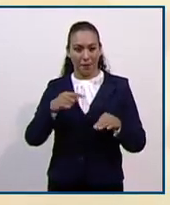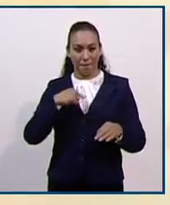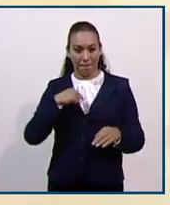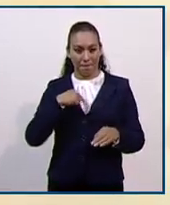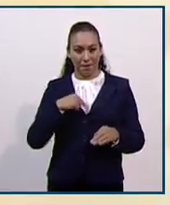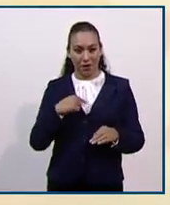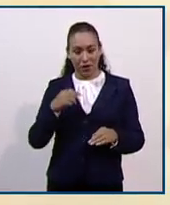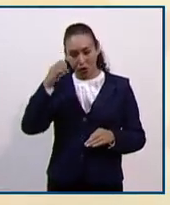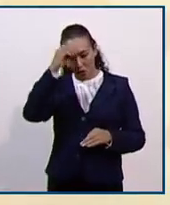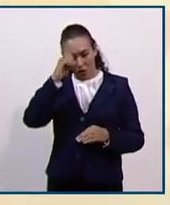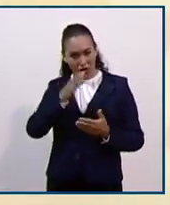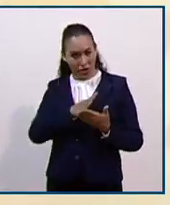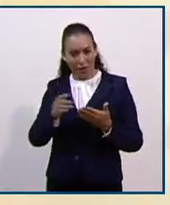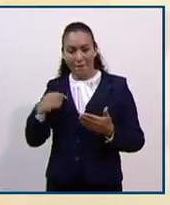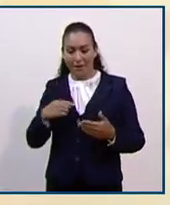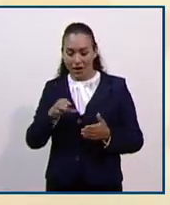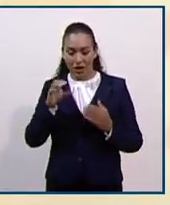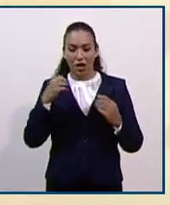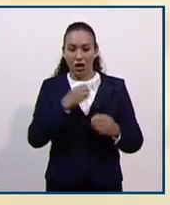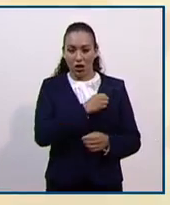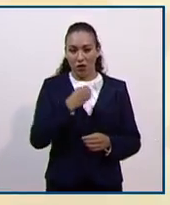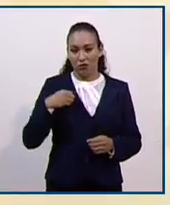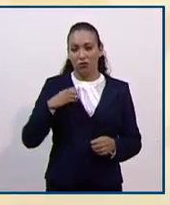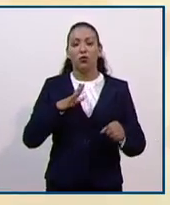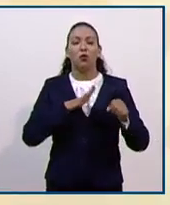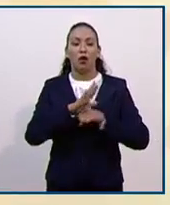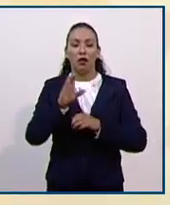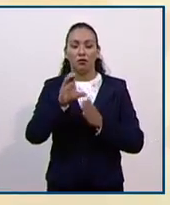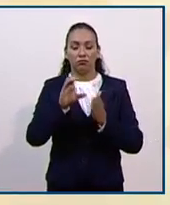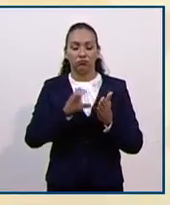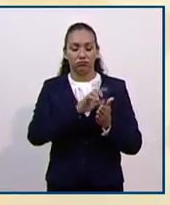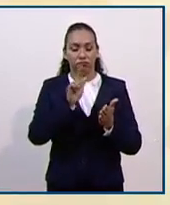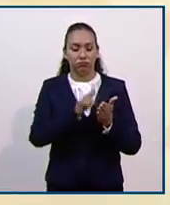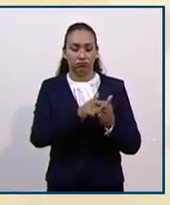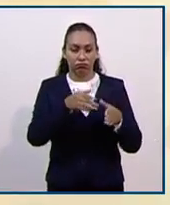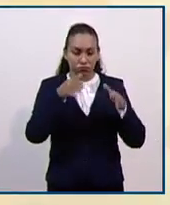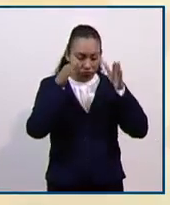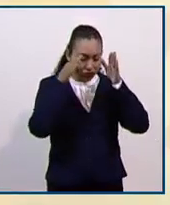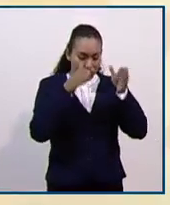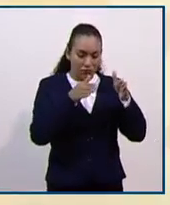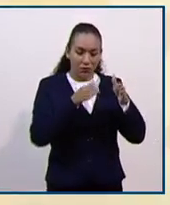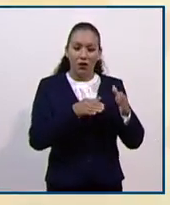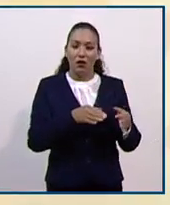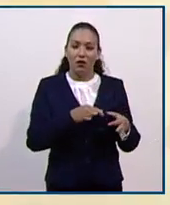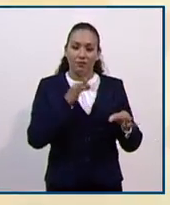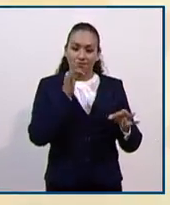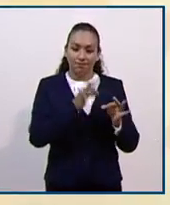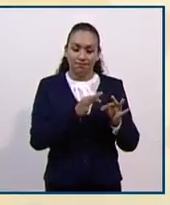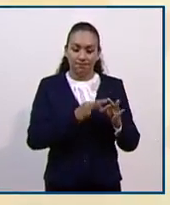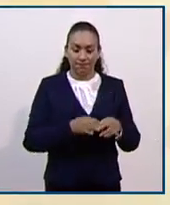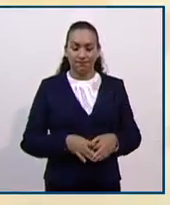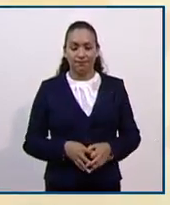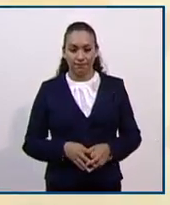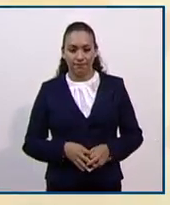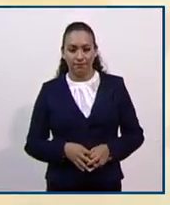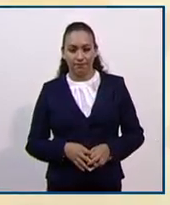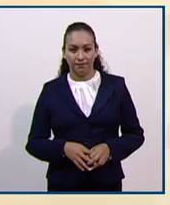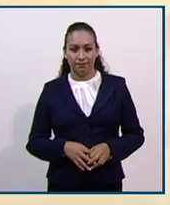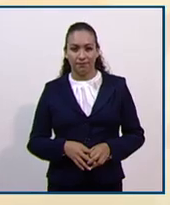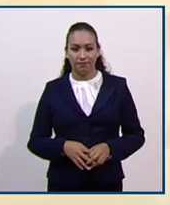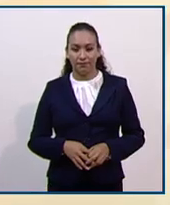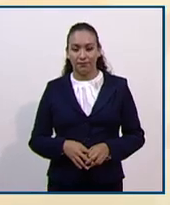mi obligación es seguir en mis resoluciones lo que dicta mi